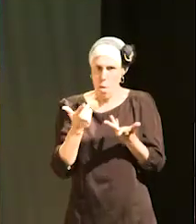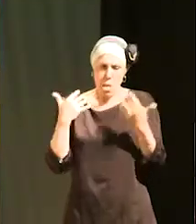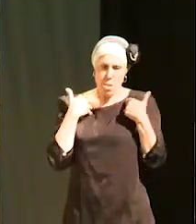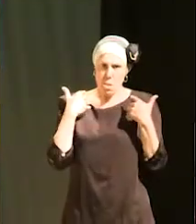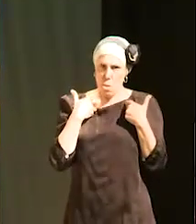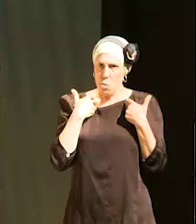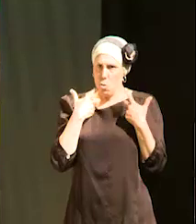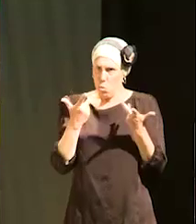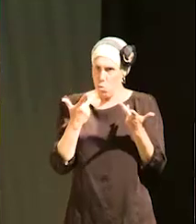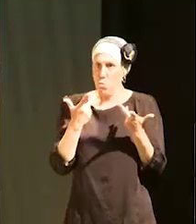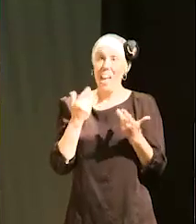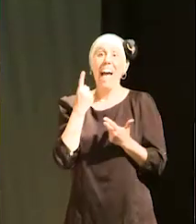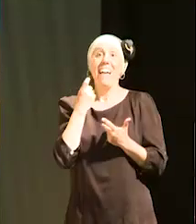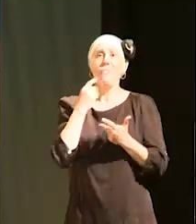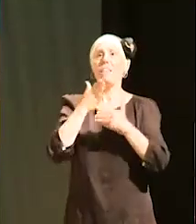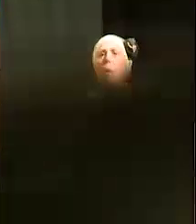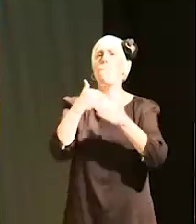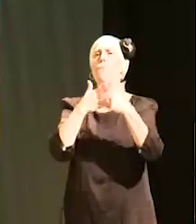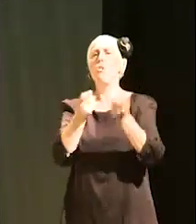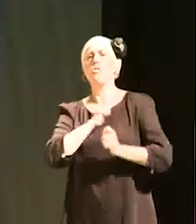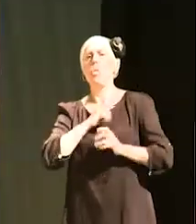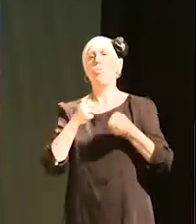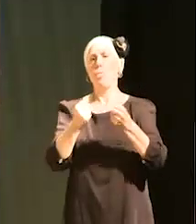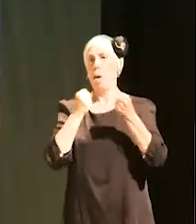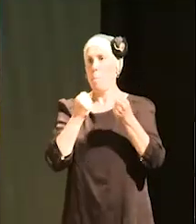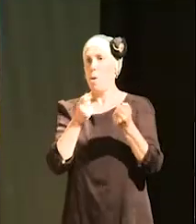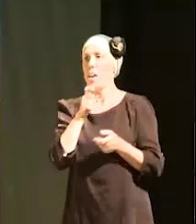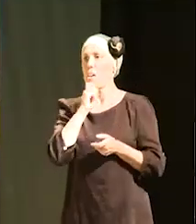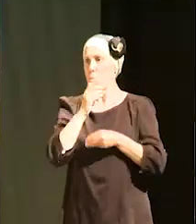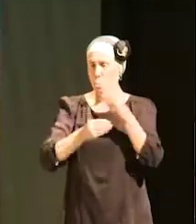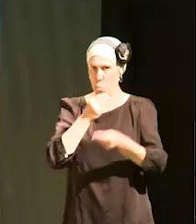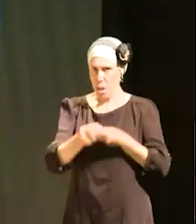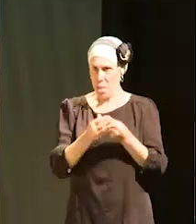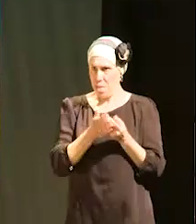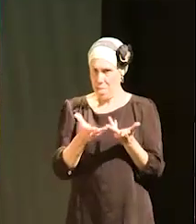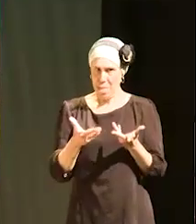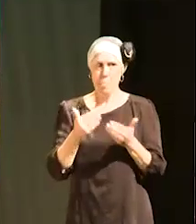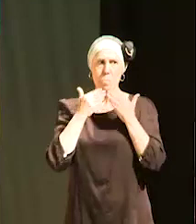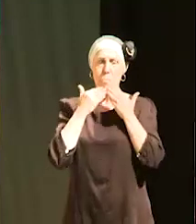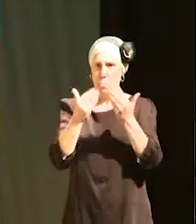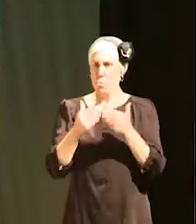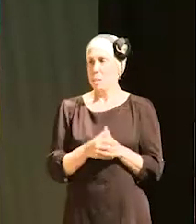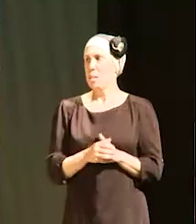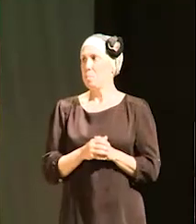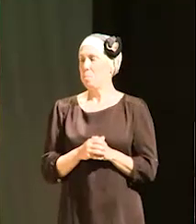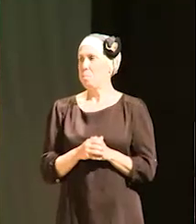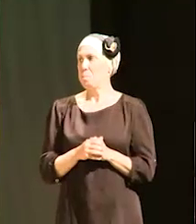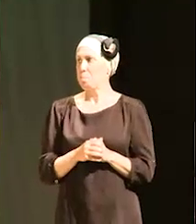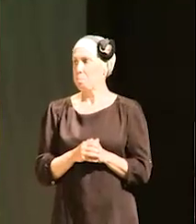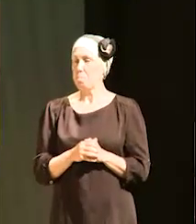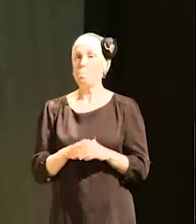que nos recomendaría para poder poner en marcha este tipo de herramientas muchas gracias bueno